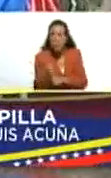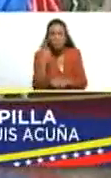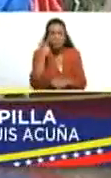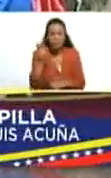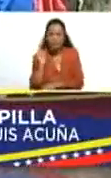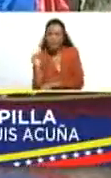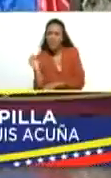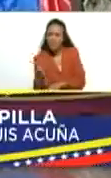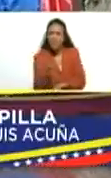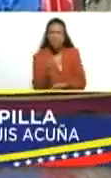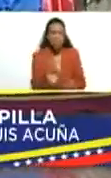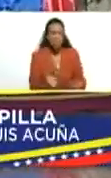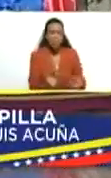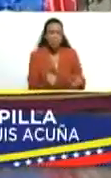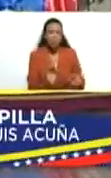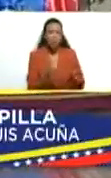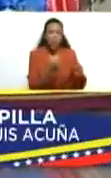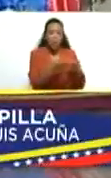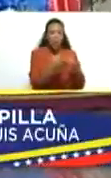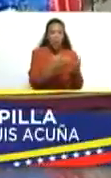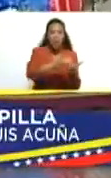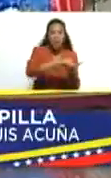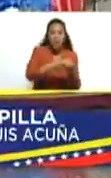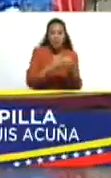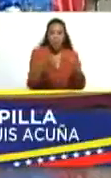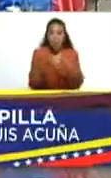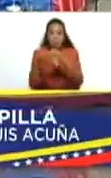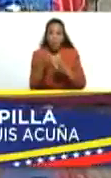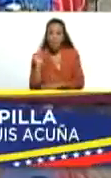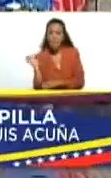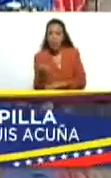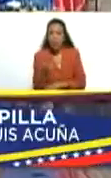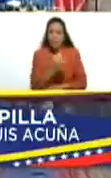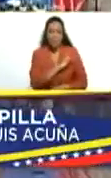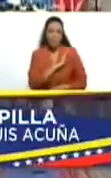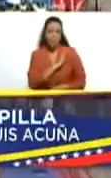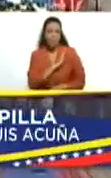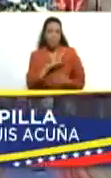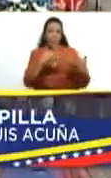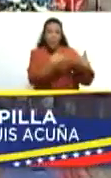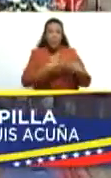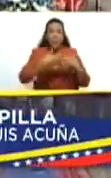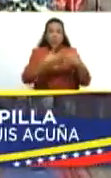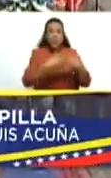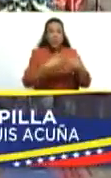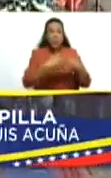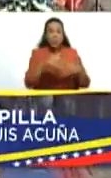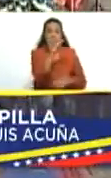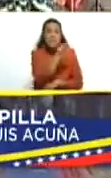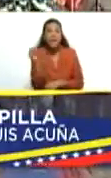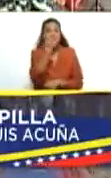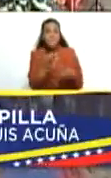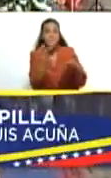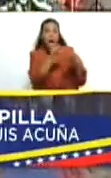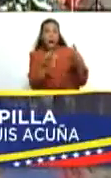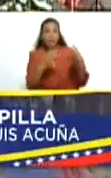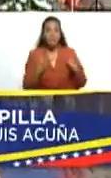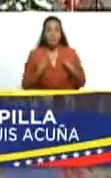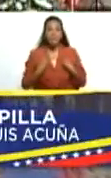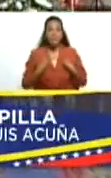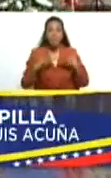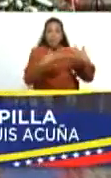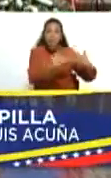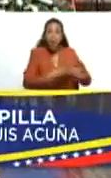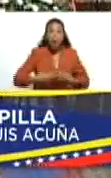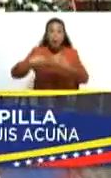llaman? A los Yankees de Nueva York. Allá estuvimos durante semanas viviendo con el pueblo de los